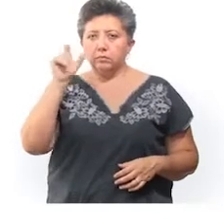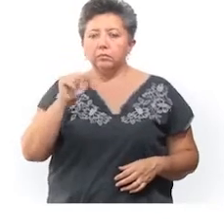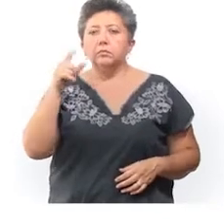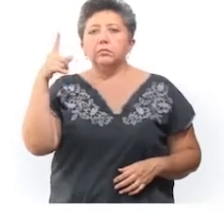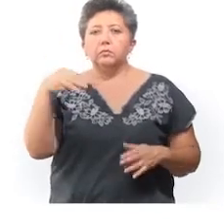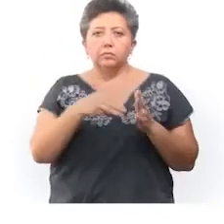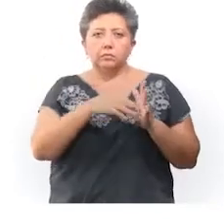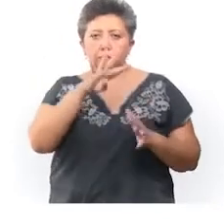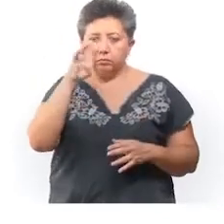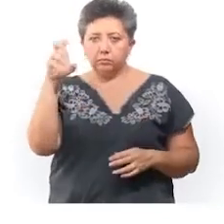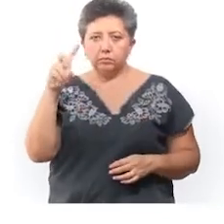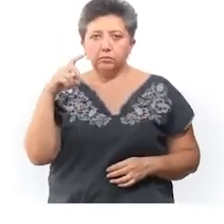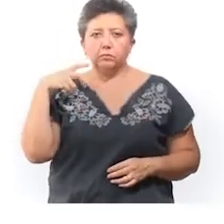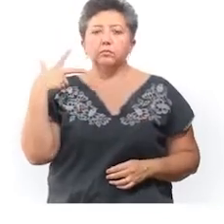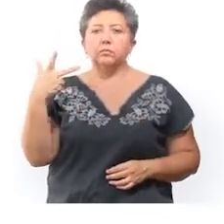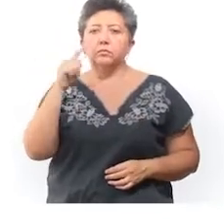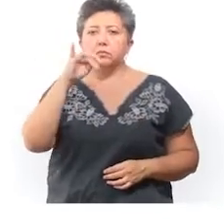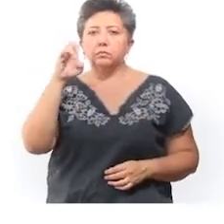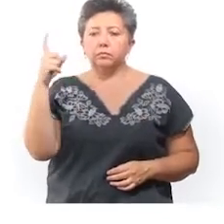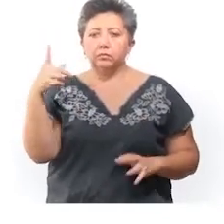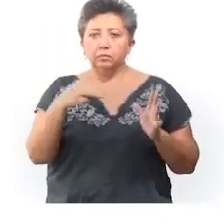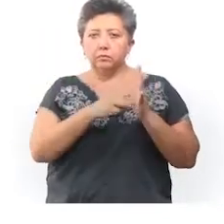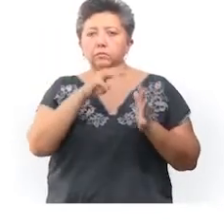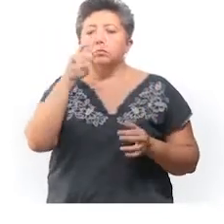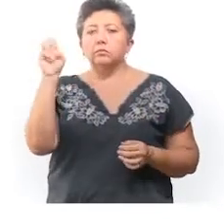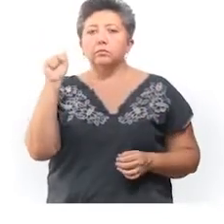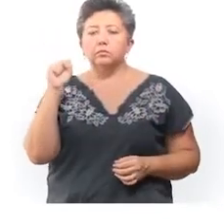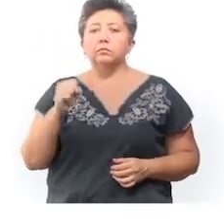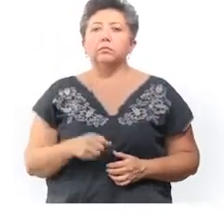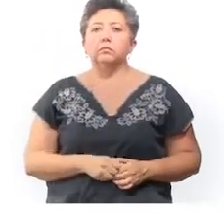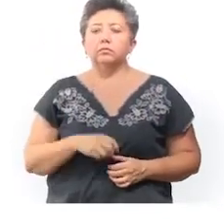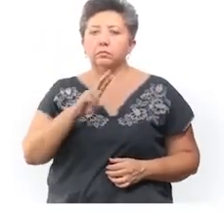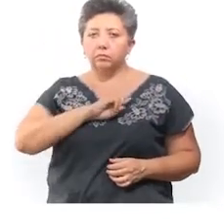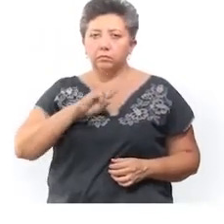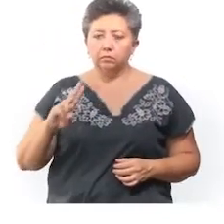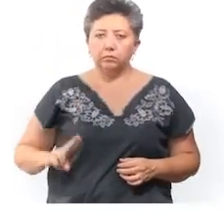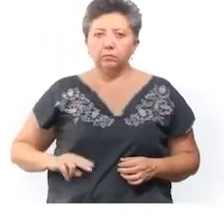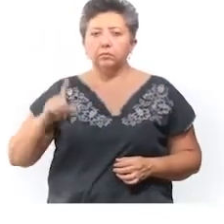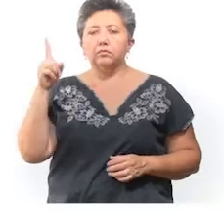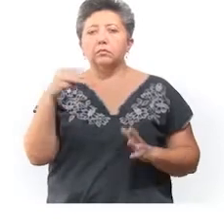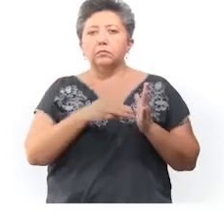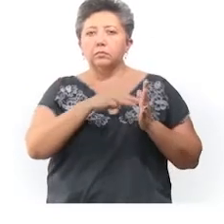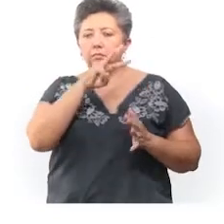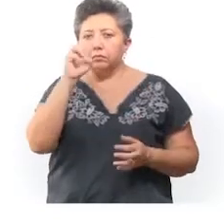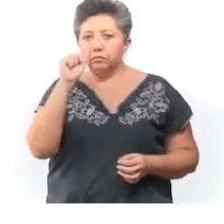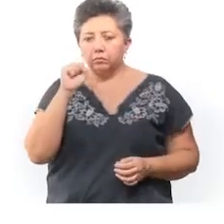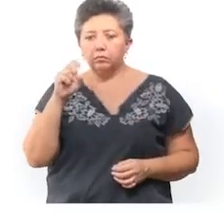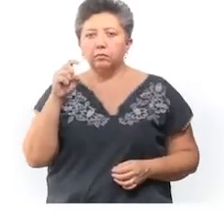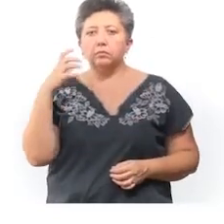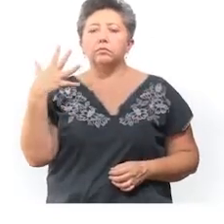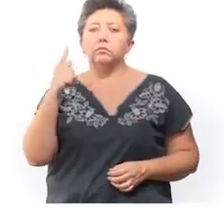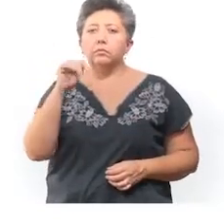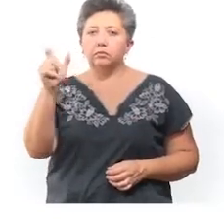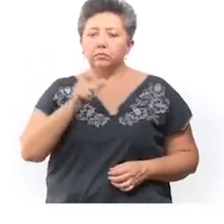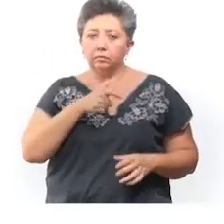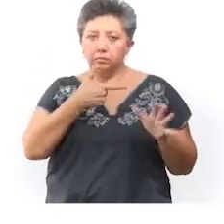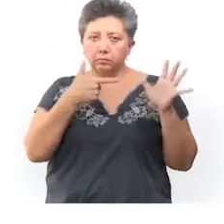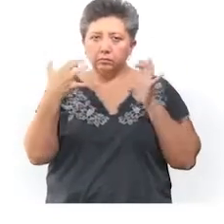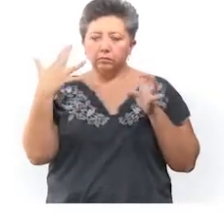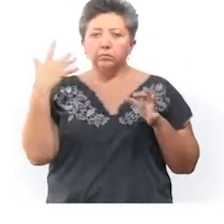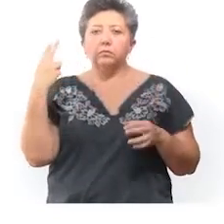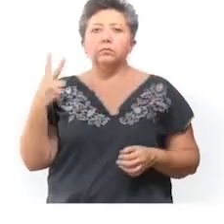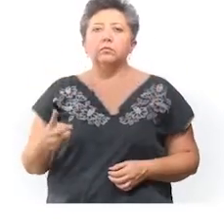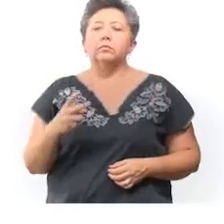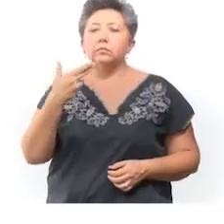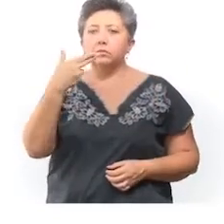Tizimín, 1.438, Ticul, 1.360, Umán, 1.335, Tecash,